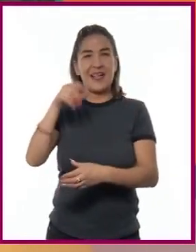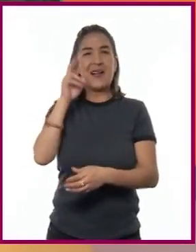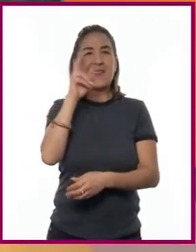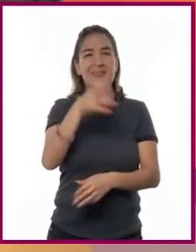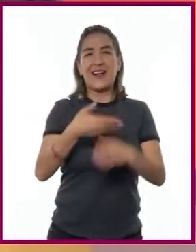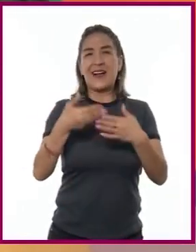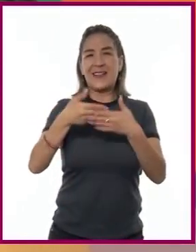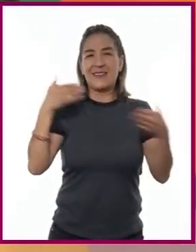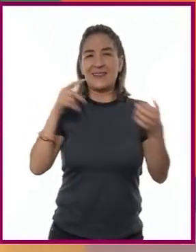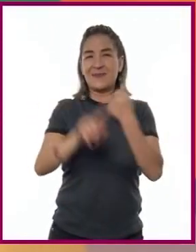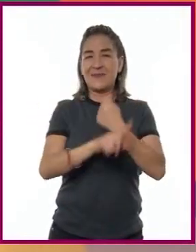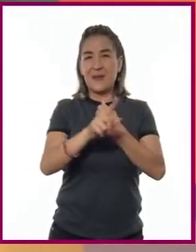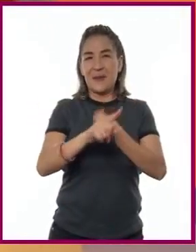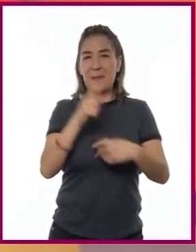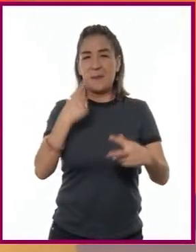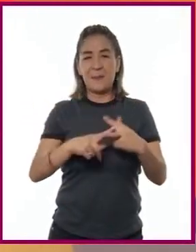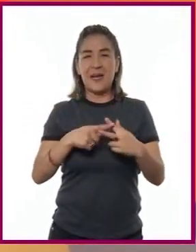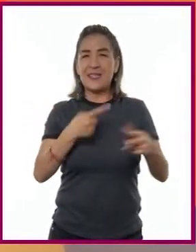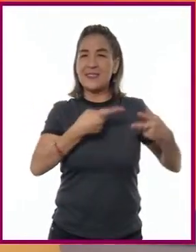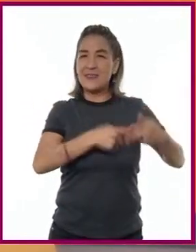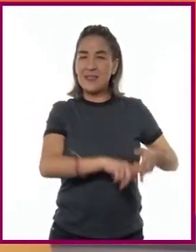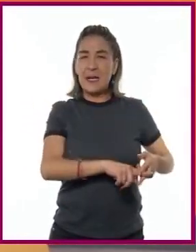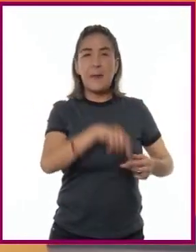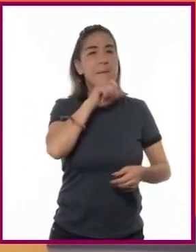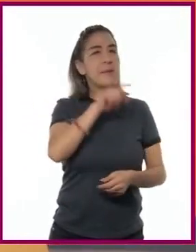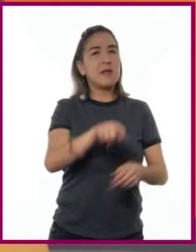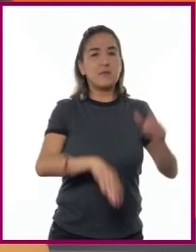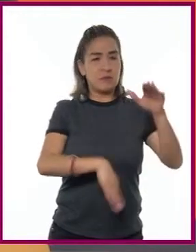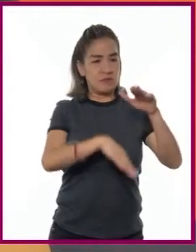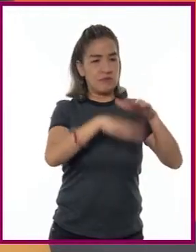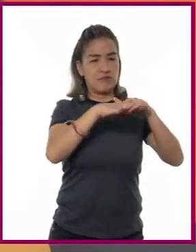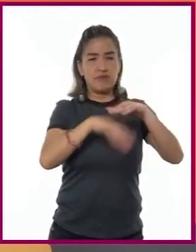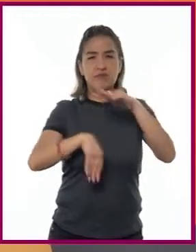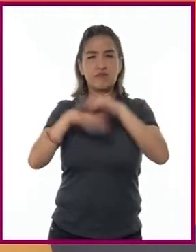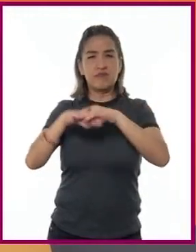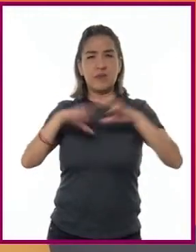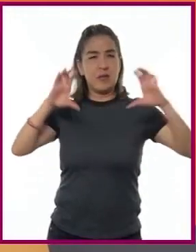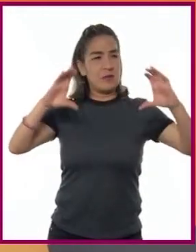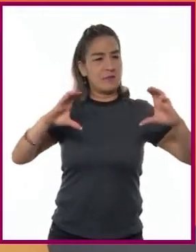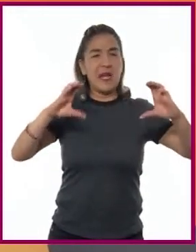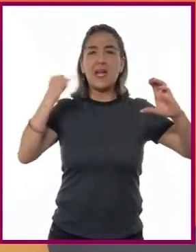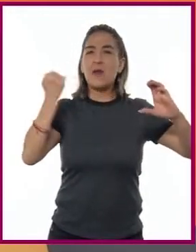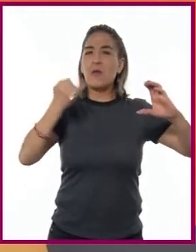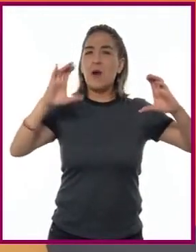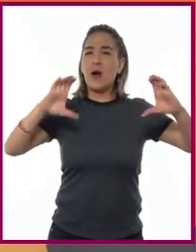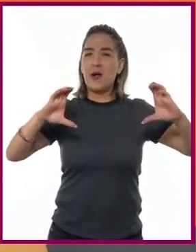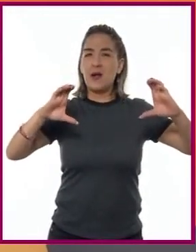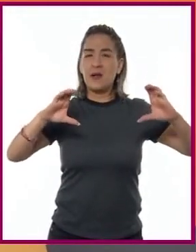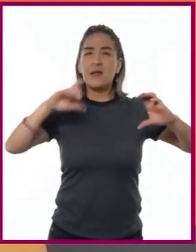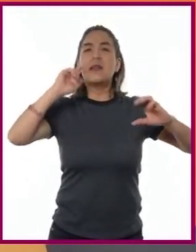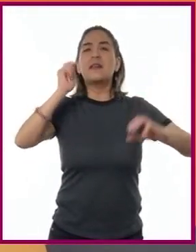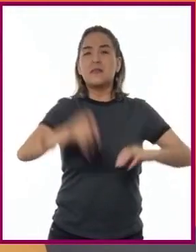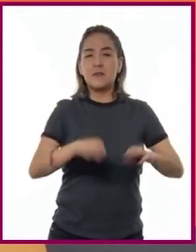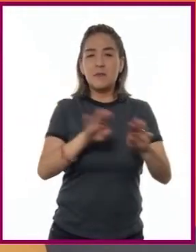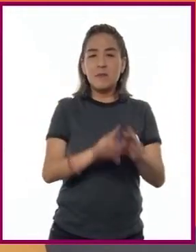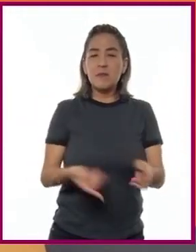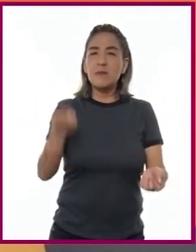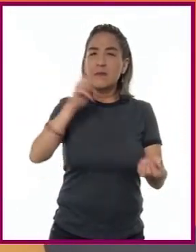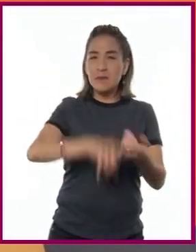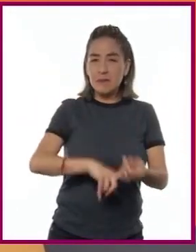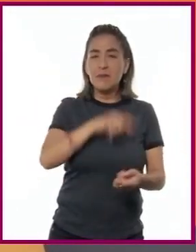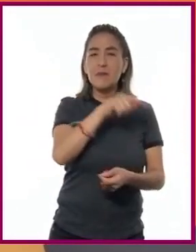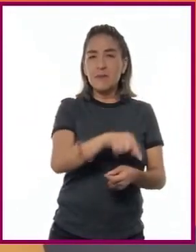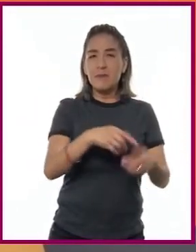inicial tengan la misma capacidad, a pesar de que su altura y el radio de